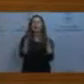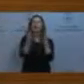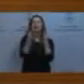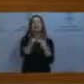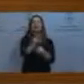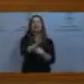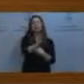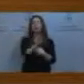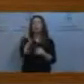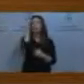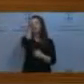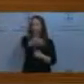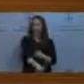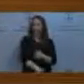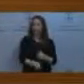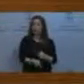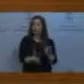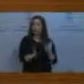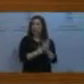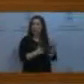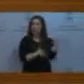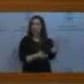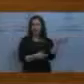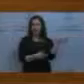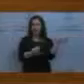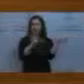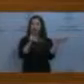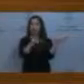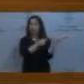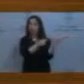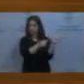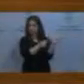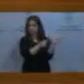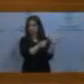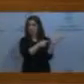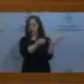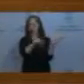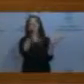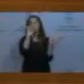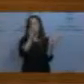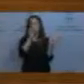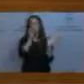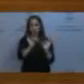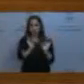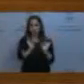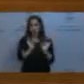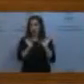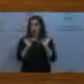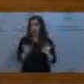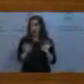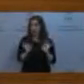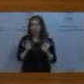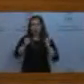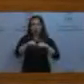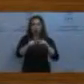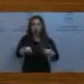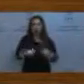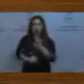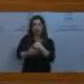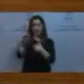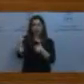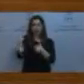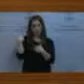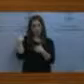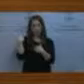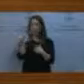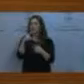de siempre, de este, de este, de este cuento. Este es el cuento. Efectivamente, aquel convenio contemplaba las